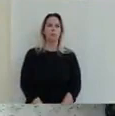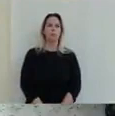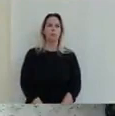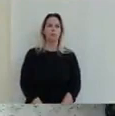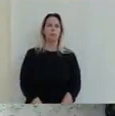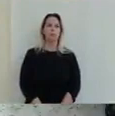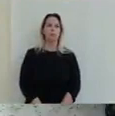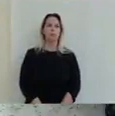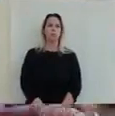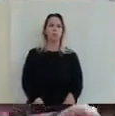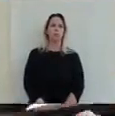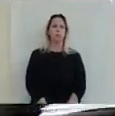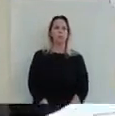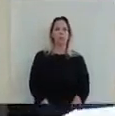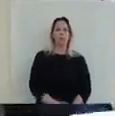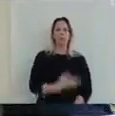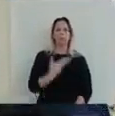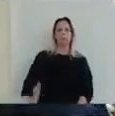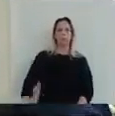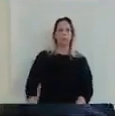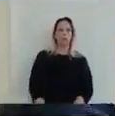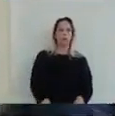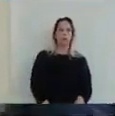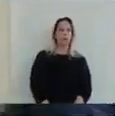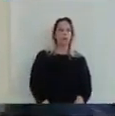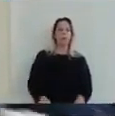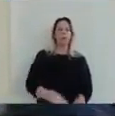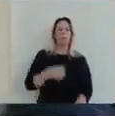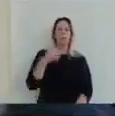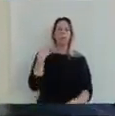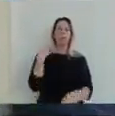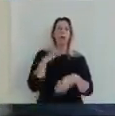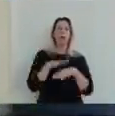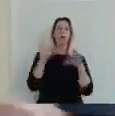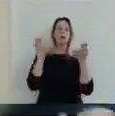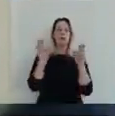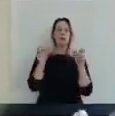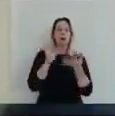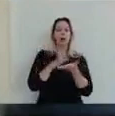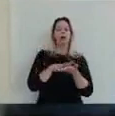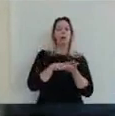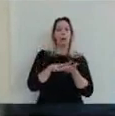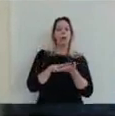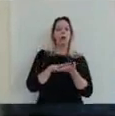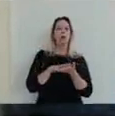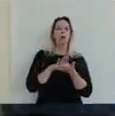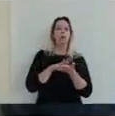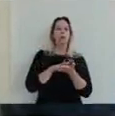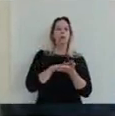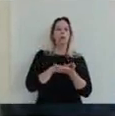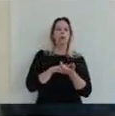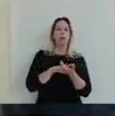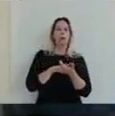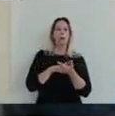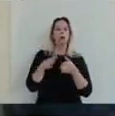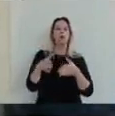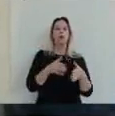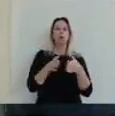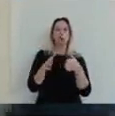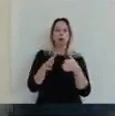hablando del corredor sanitario que se ha hecho acá en Paso de los Libres con respecto a los